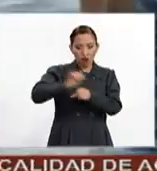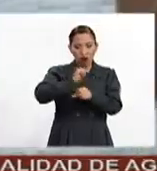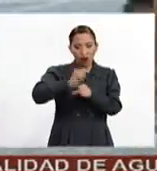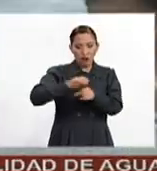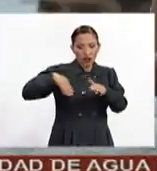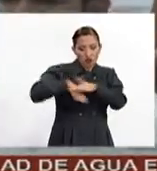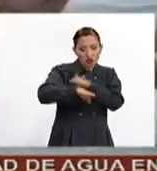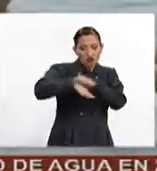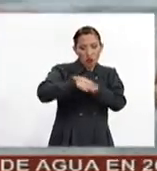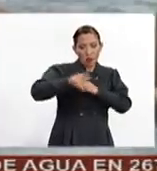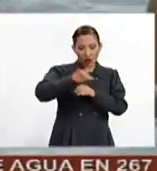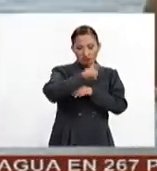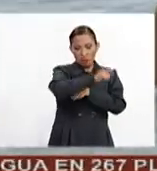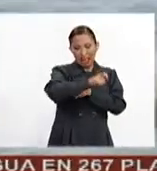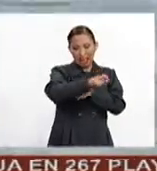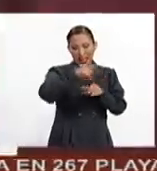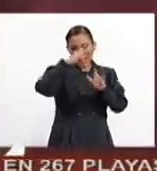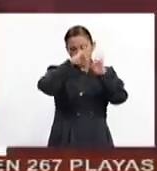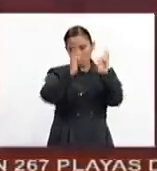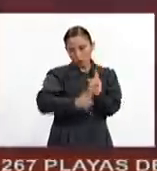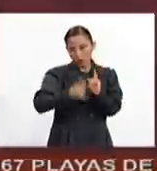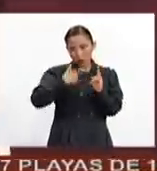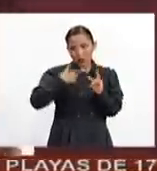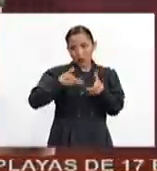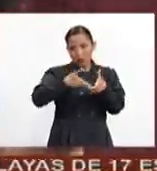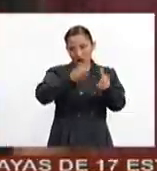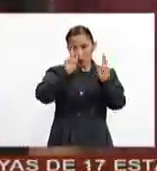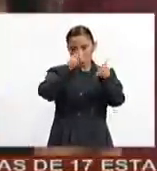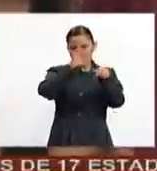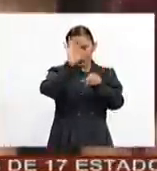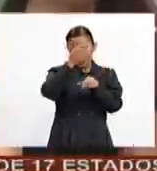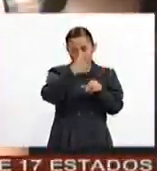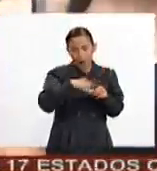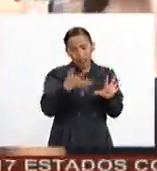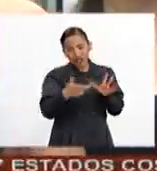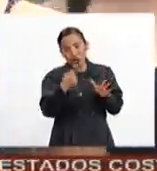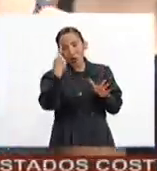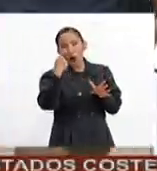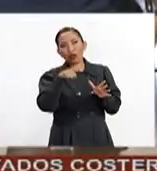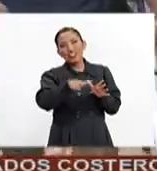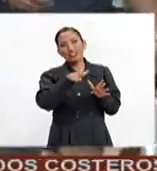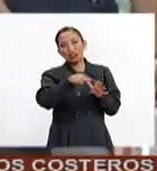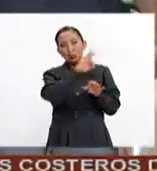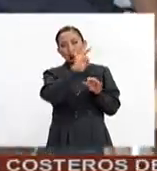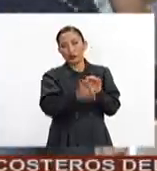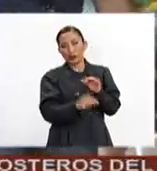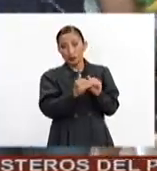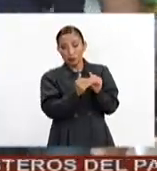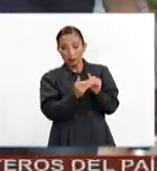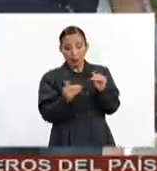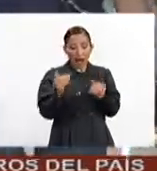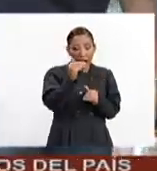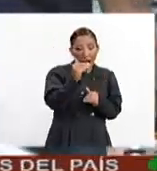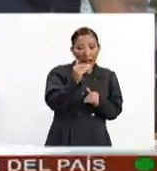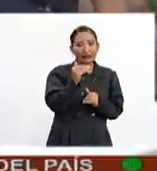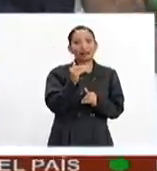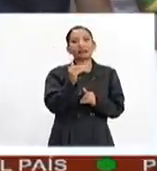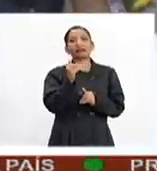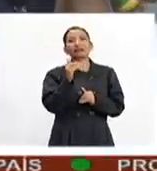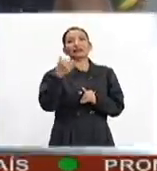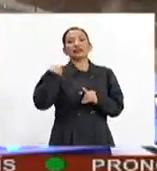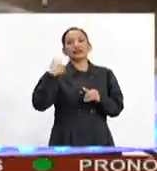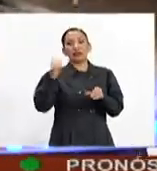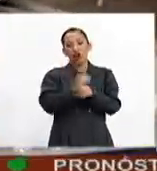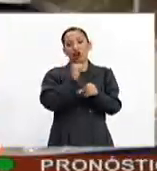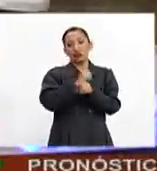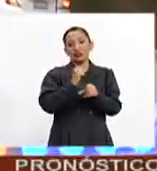la infraestructura de cuota que opera Caminos y Puentes Federales. Esto es alrededor de un 18% de incremento con